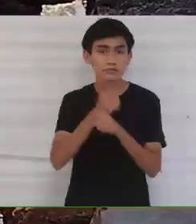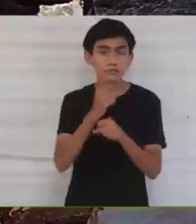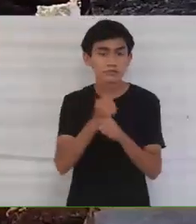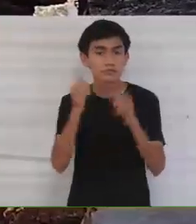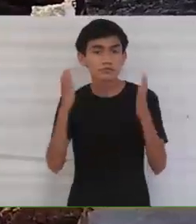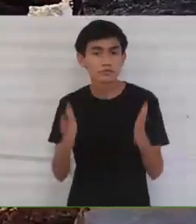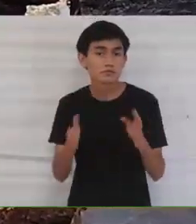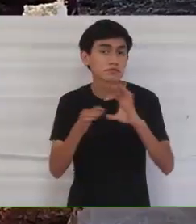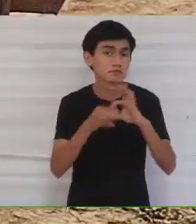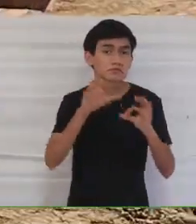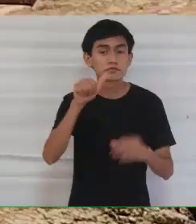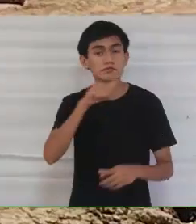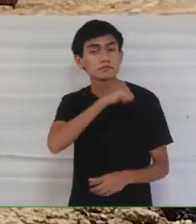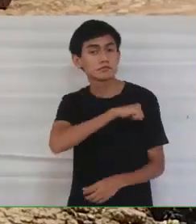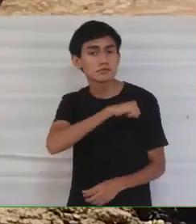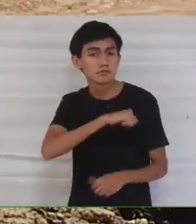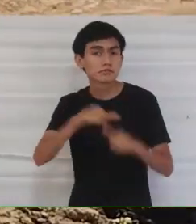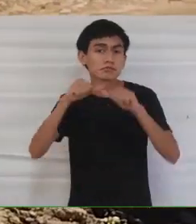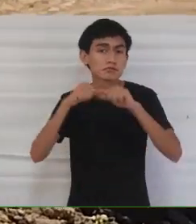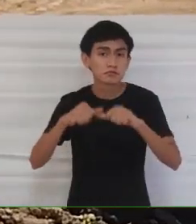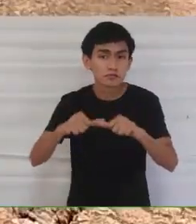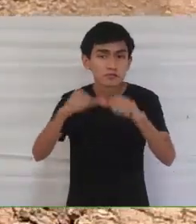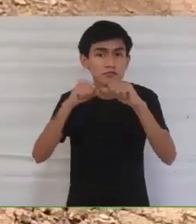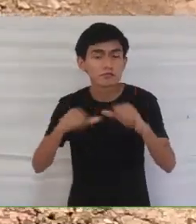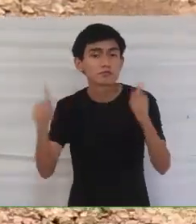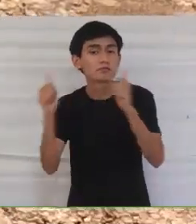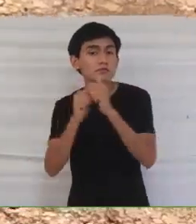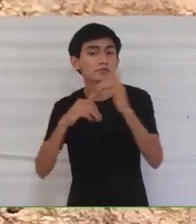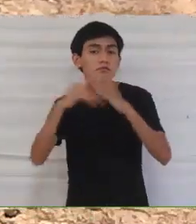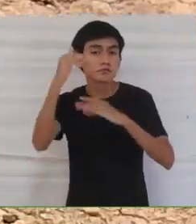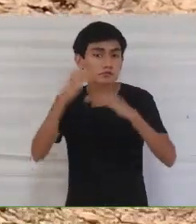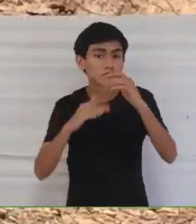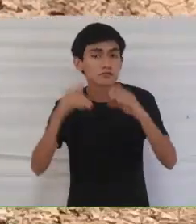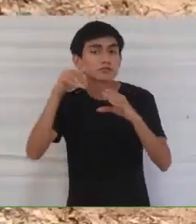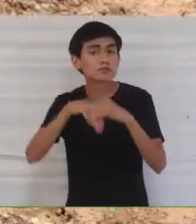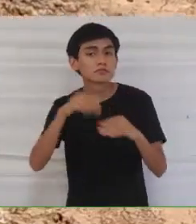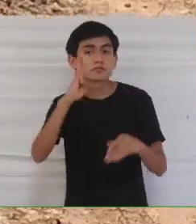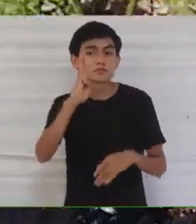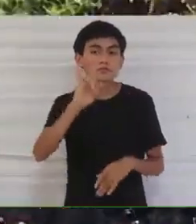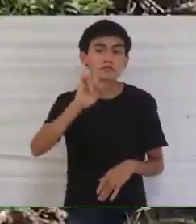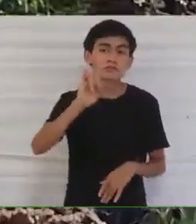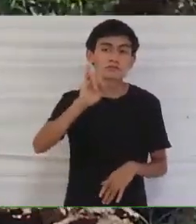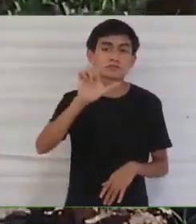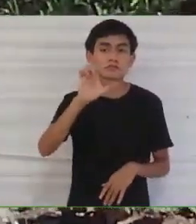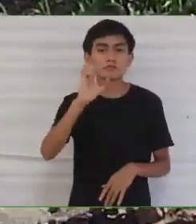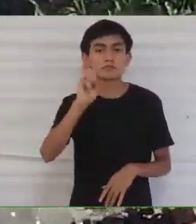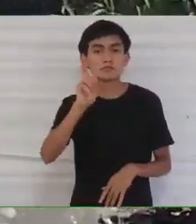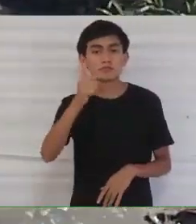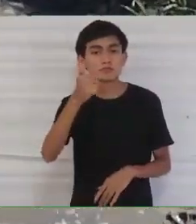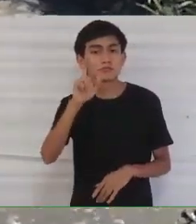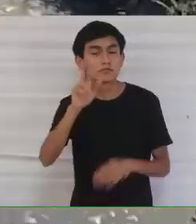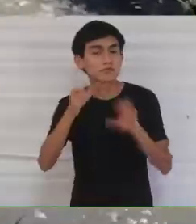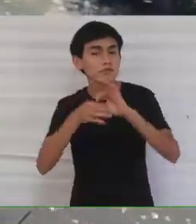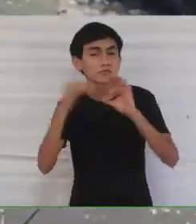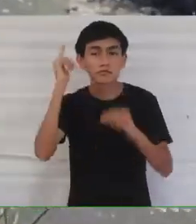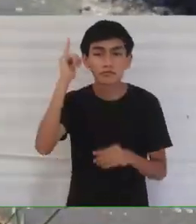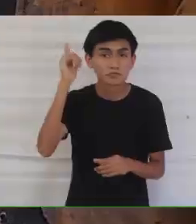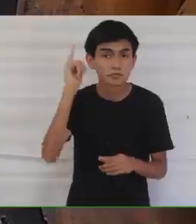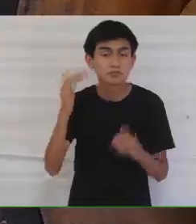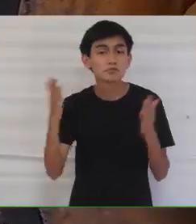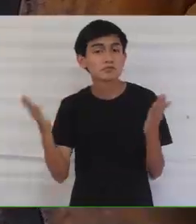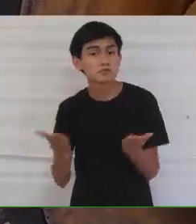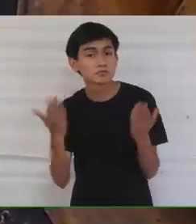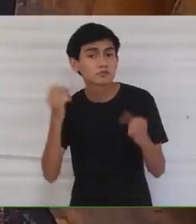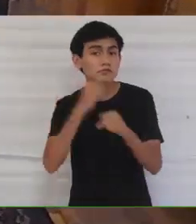personal de la municipalidad continúa con las obras en el bulevar de Yarinacocha, donde el área de mantenimiento de vías